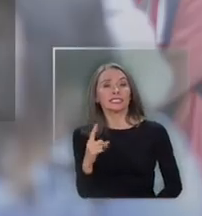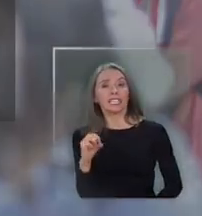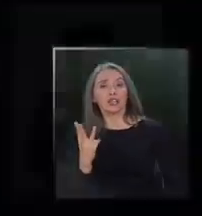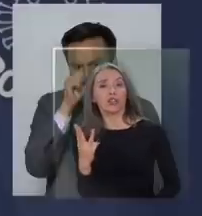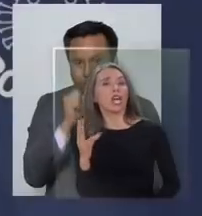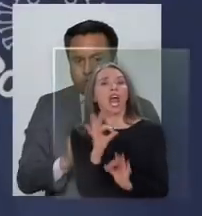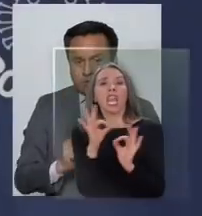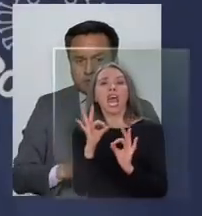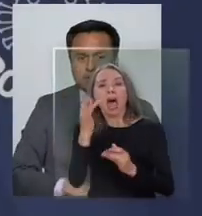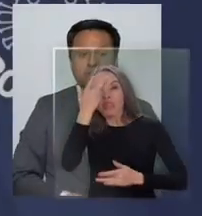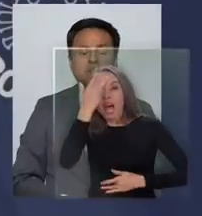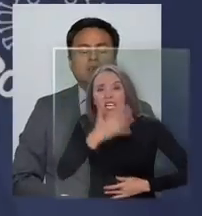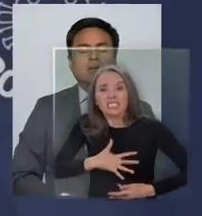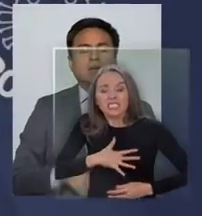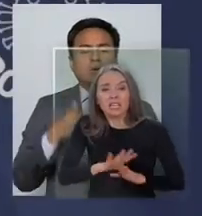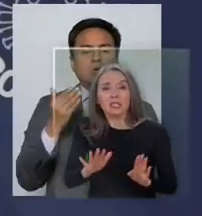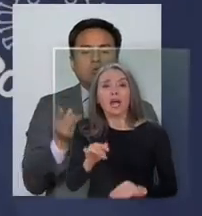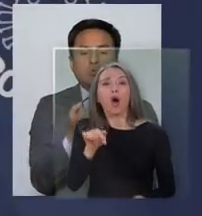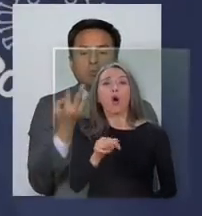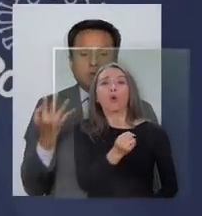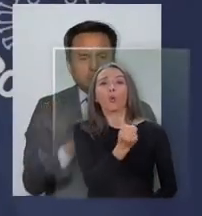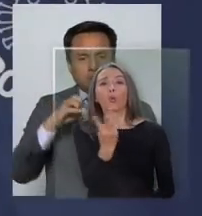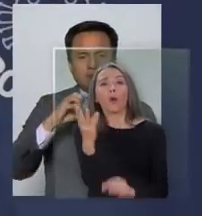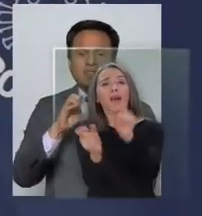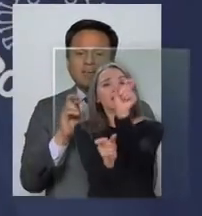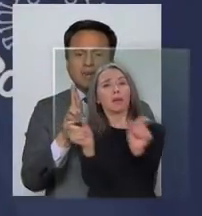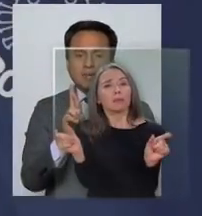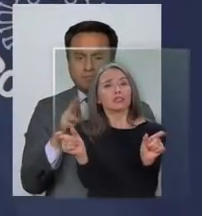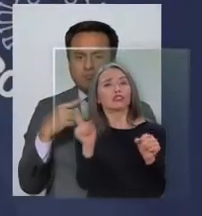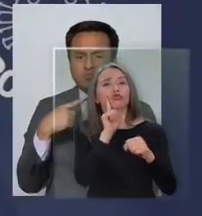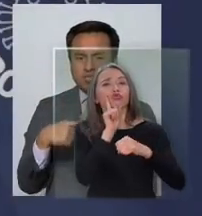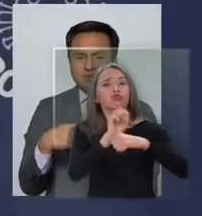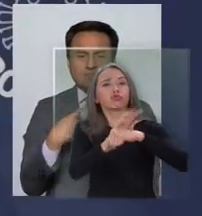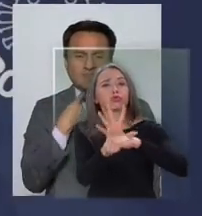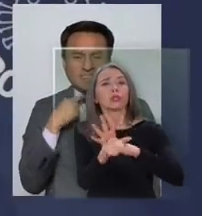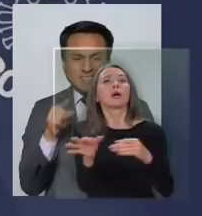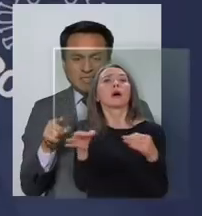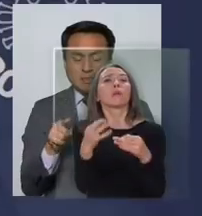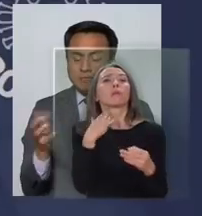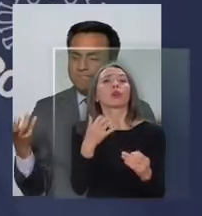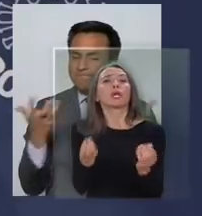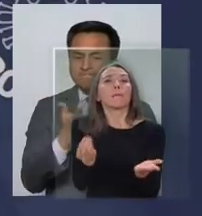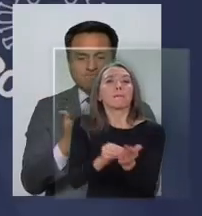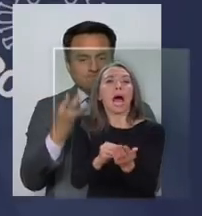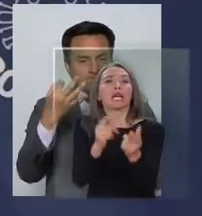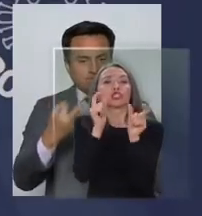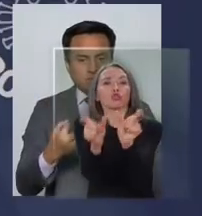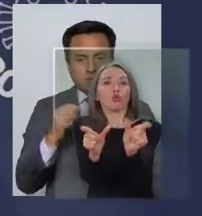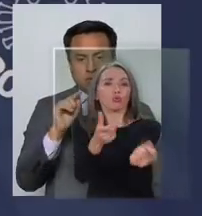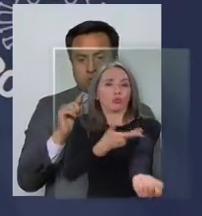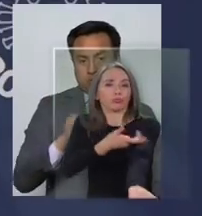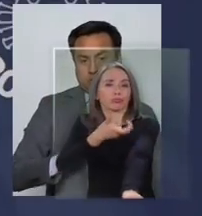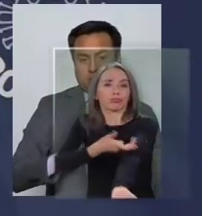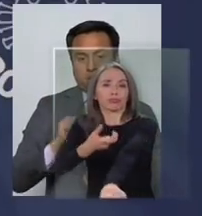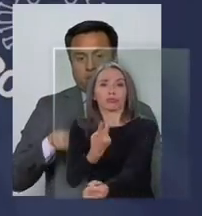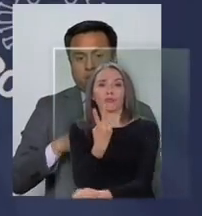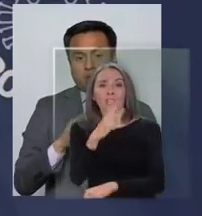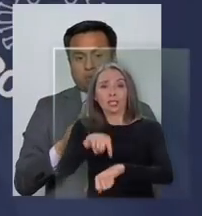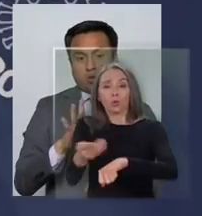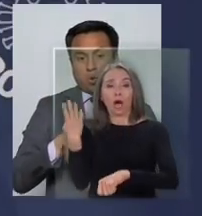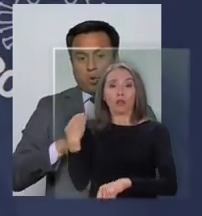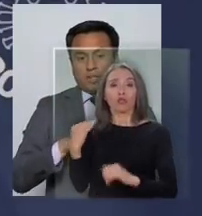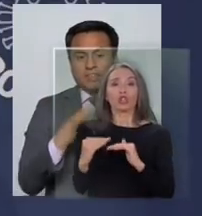asintomáticos. El número de hoy día se explica por el aumento del testeo. En las últimas 24 horas hemos